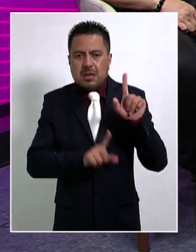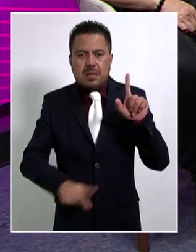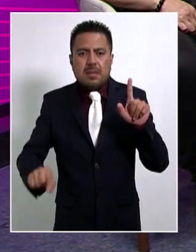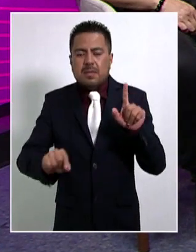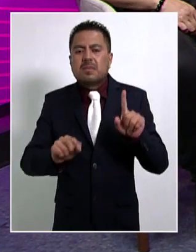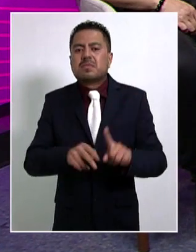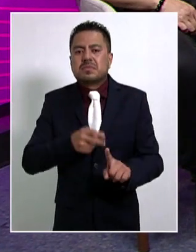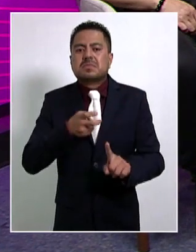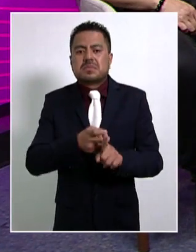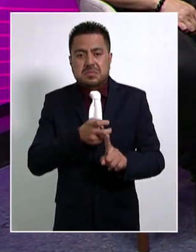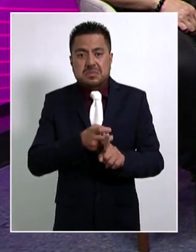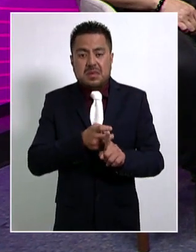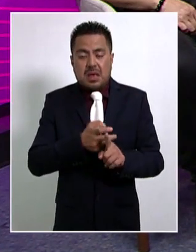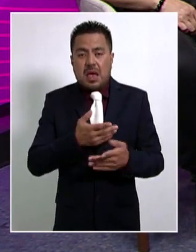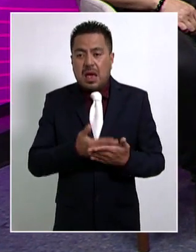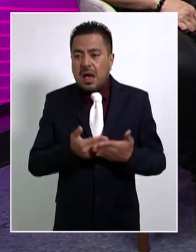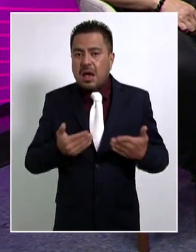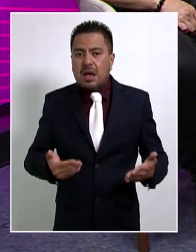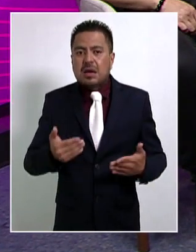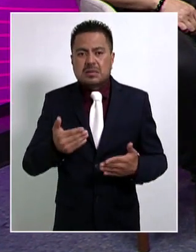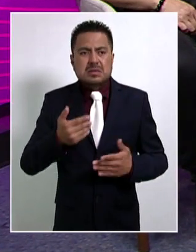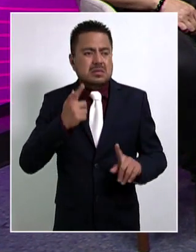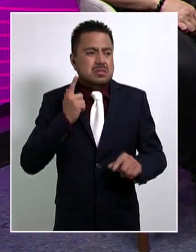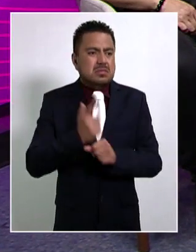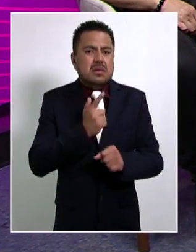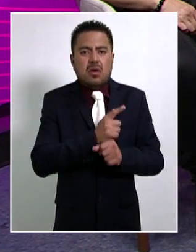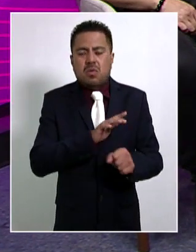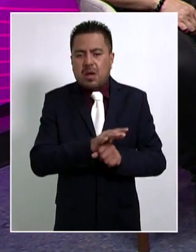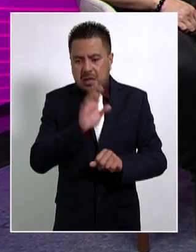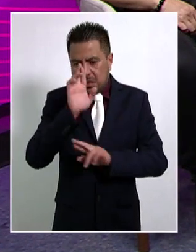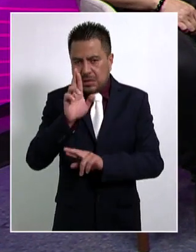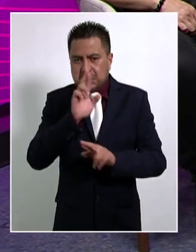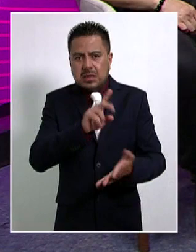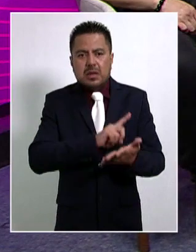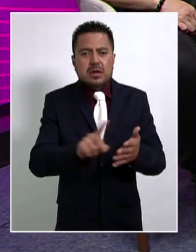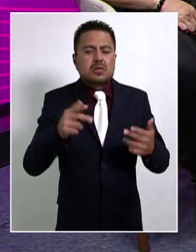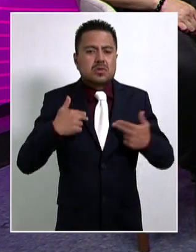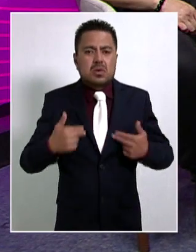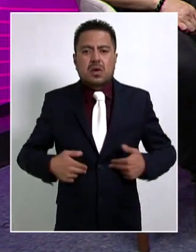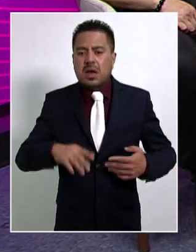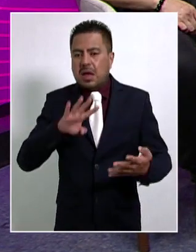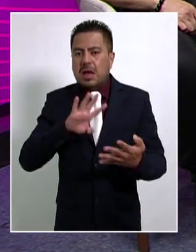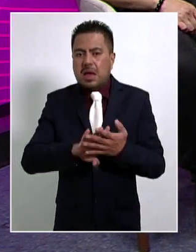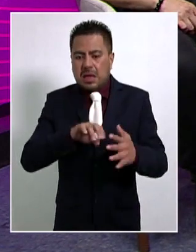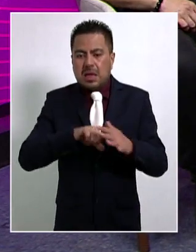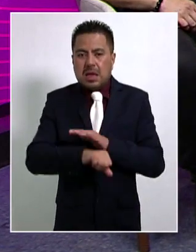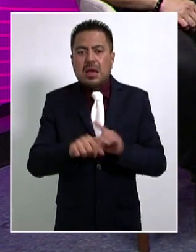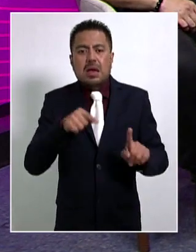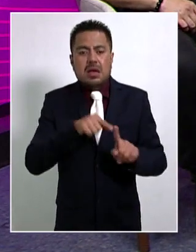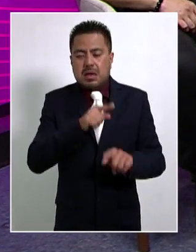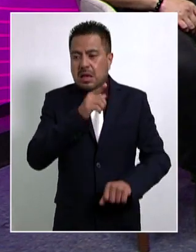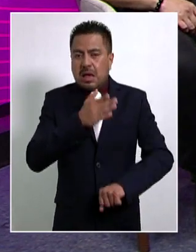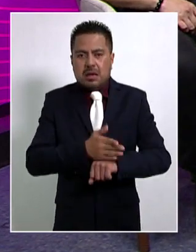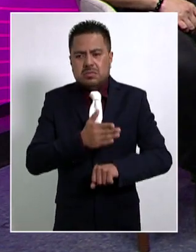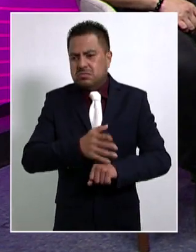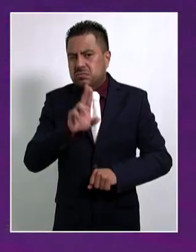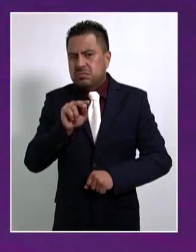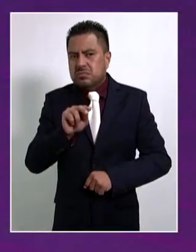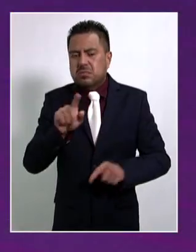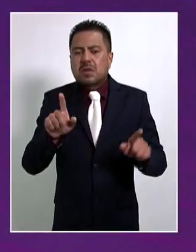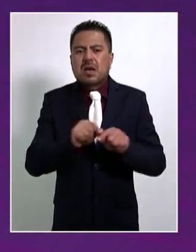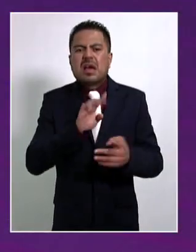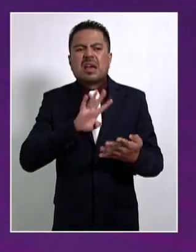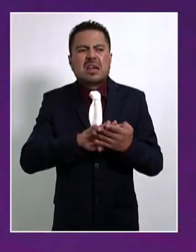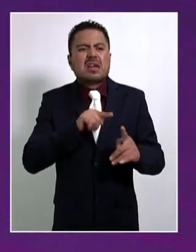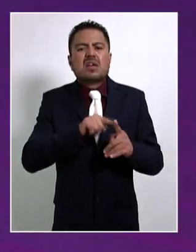Por supuesto, y esto tiene que ver con el respeto de los derechos humanos. La prisión no es una prisión para castigar. La prisión